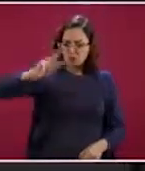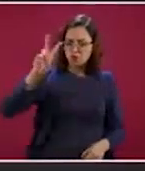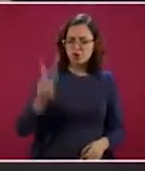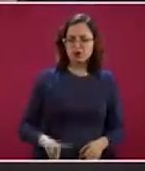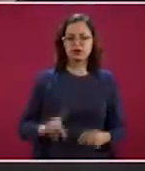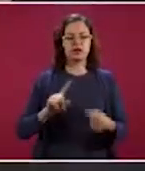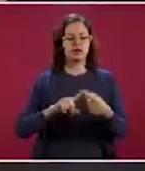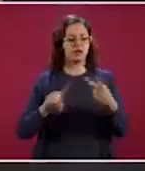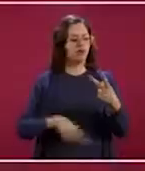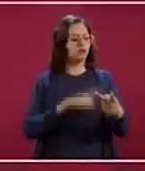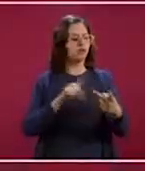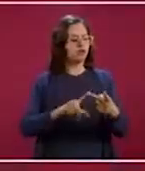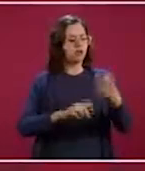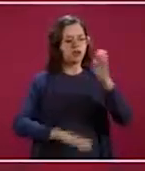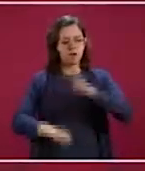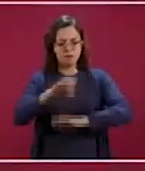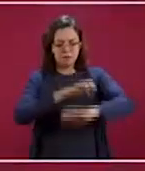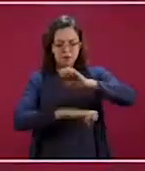empresa